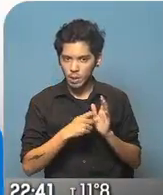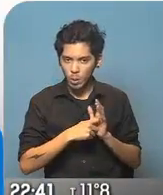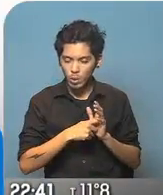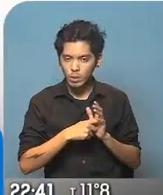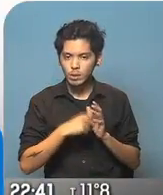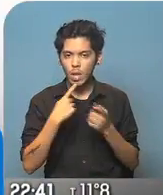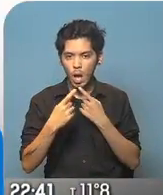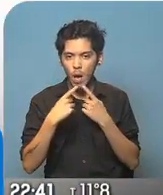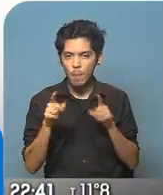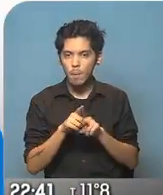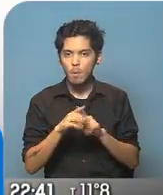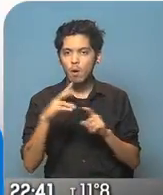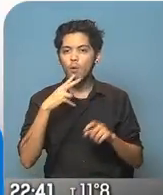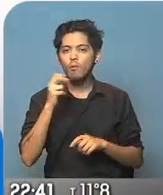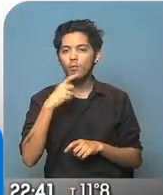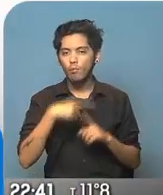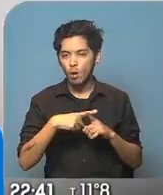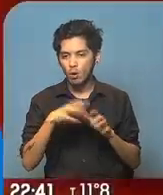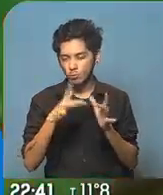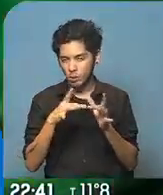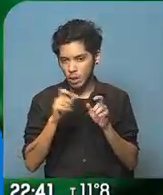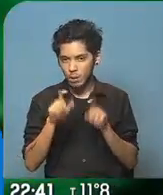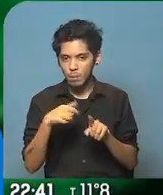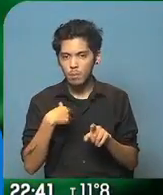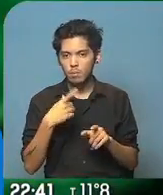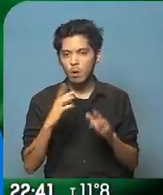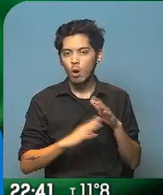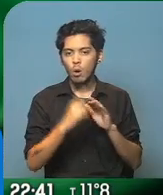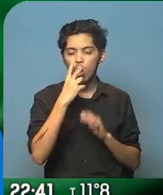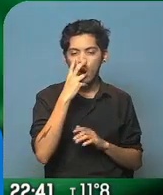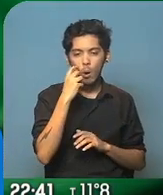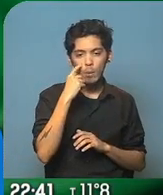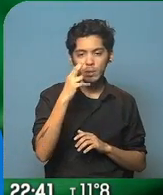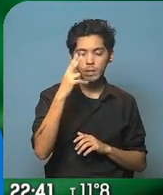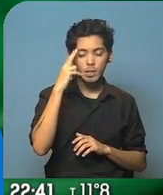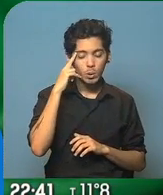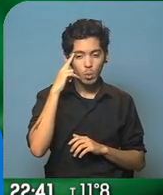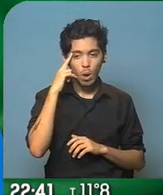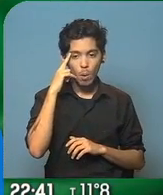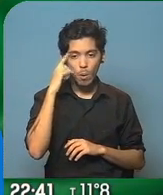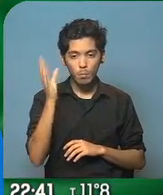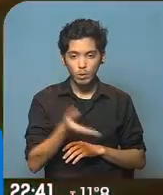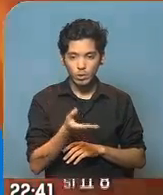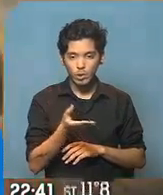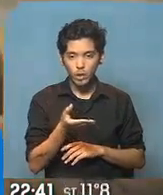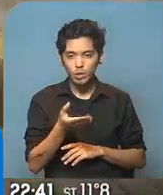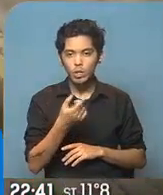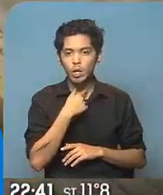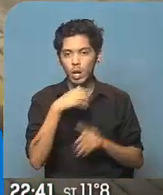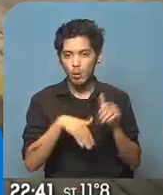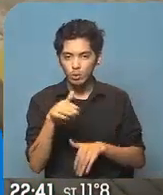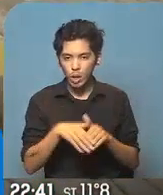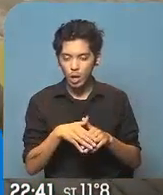por el Instituto Vox Populi, le otorga a Lula el 39% de intención de voto, triplicando su ventaja frente a todos